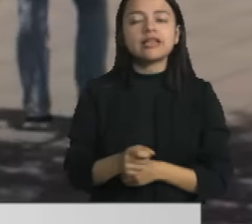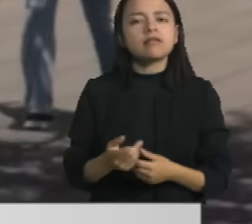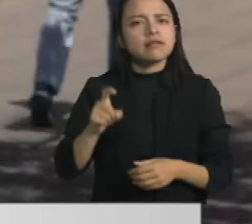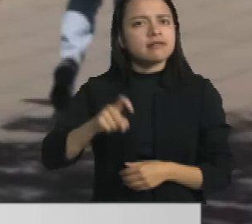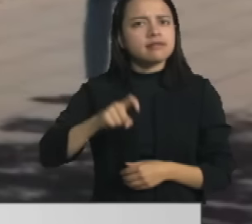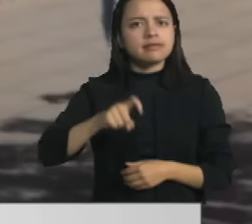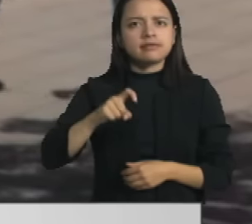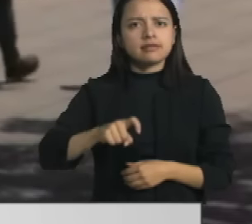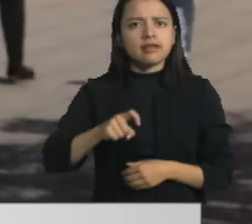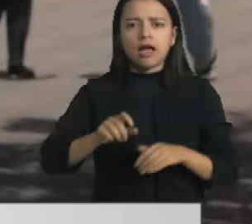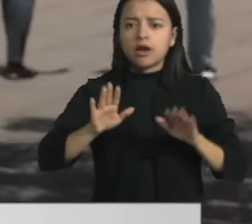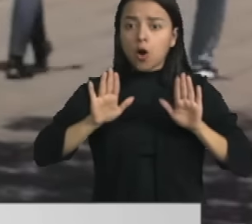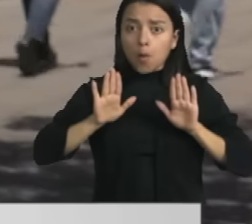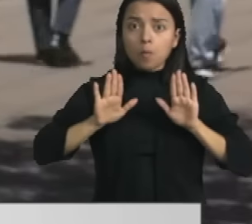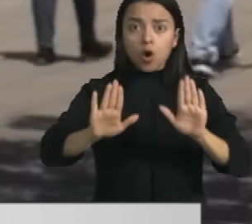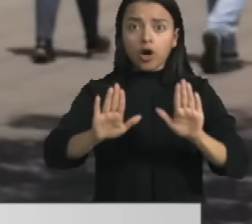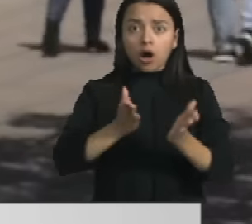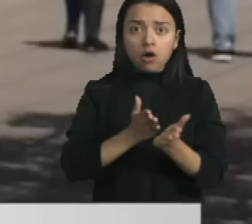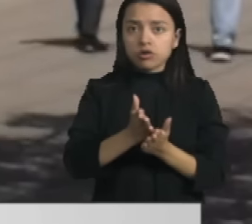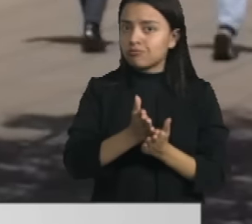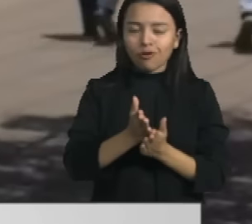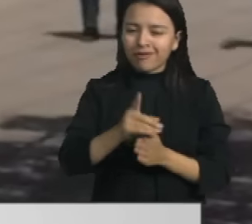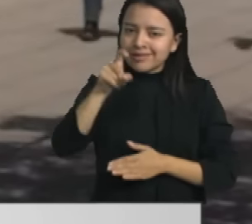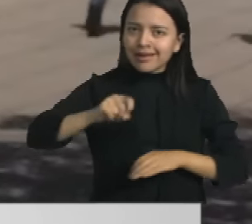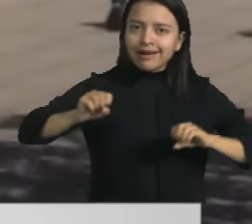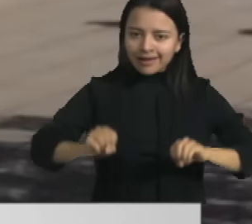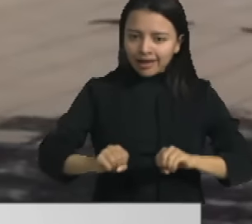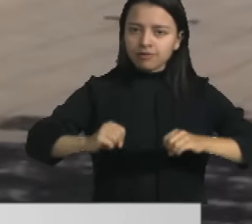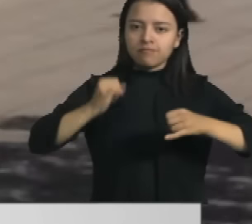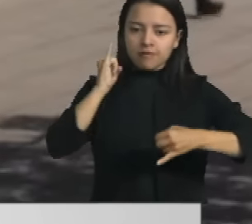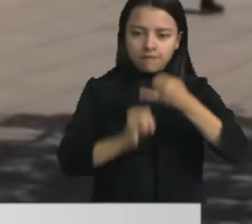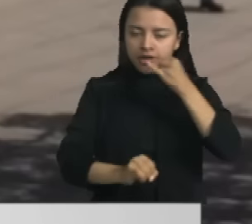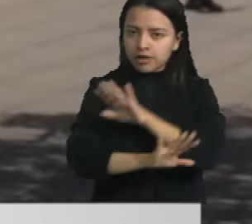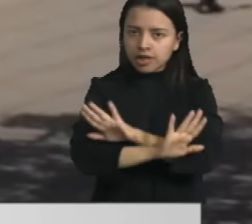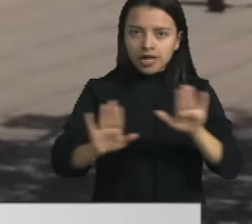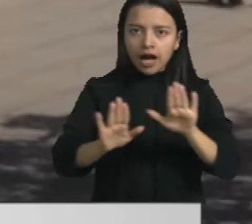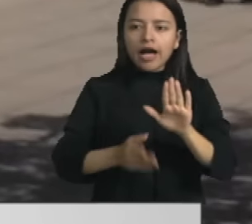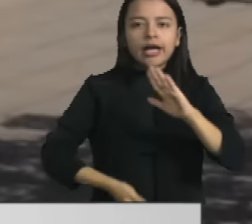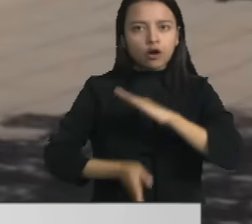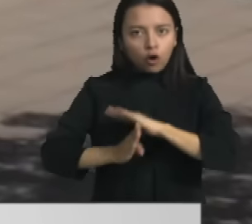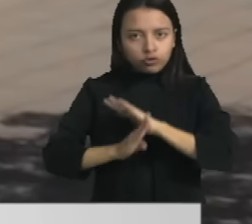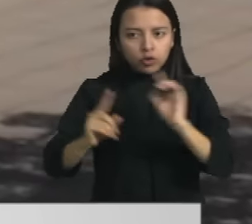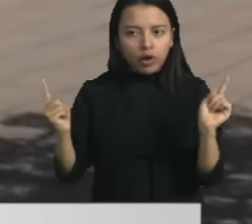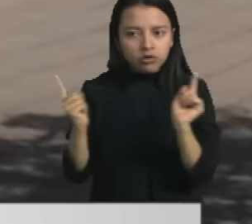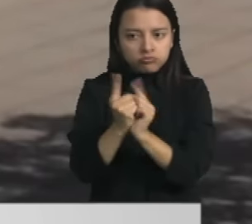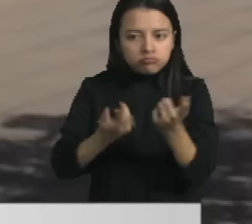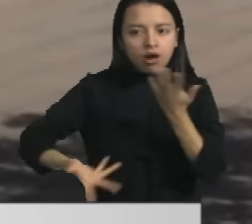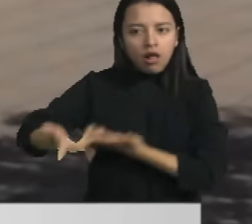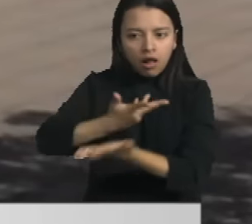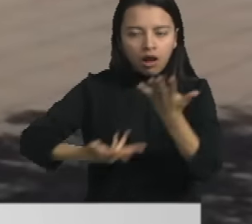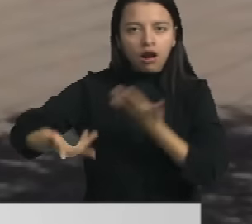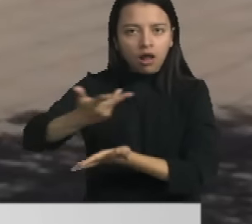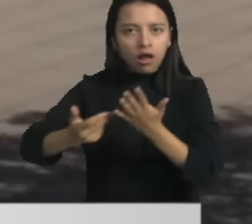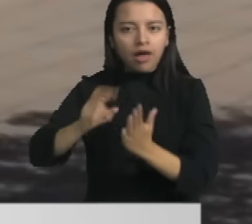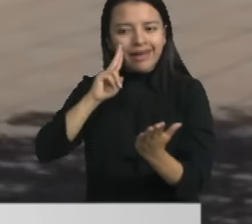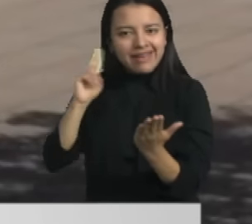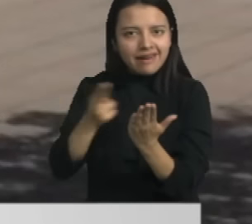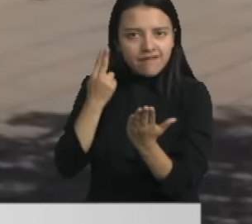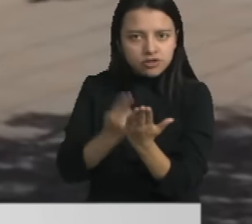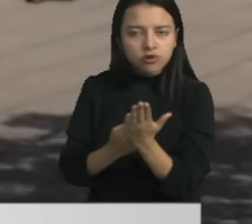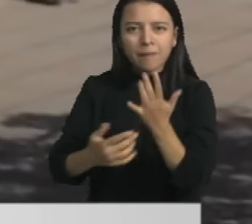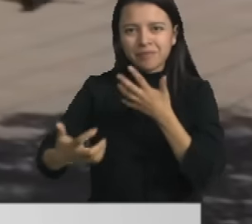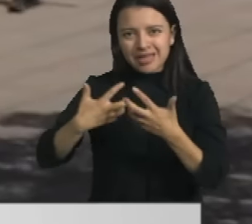los camioneros. Segundo, propone el Gobierno Nacional en conjunto que se sienten en esas mesas de trabajo a hacer una revisión del